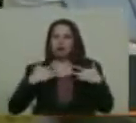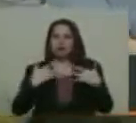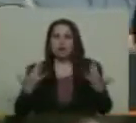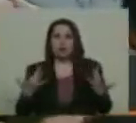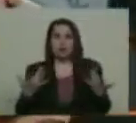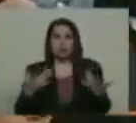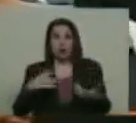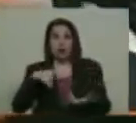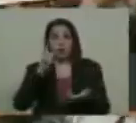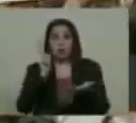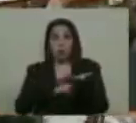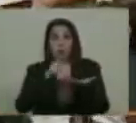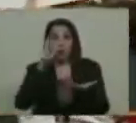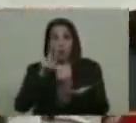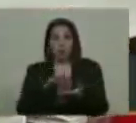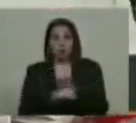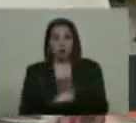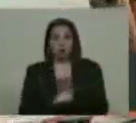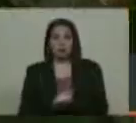Aprobado.